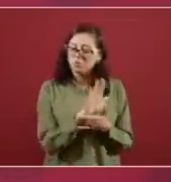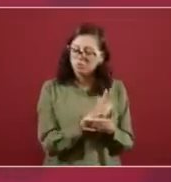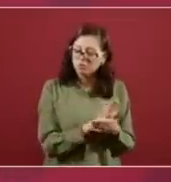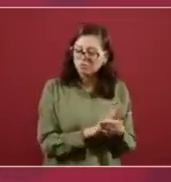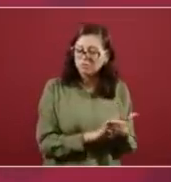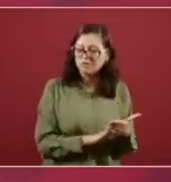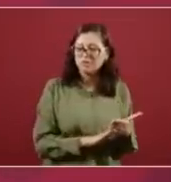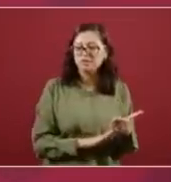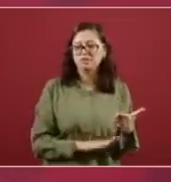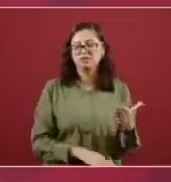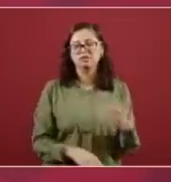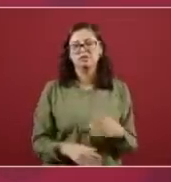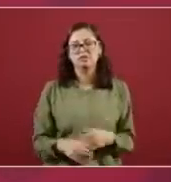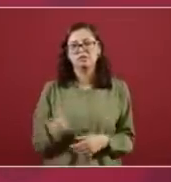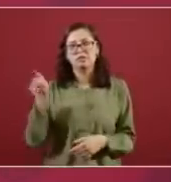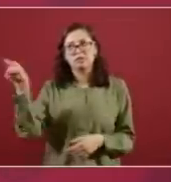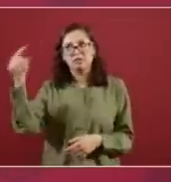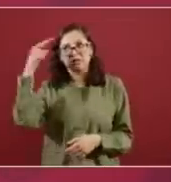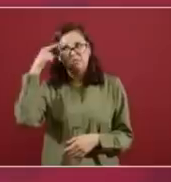y colonizadora